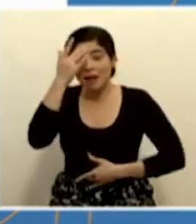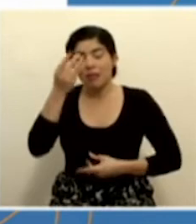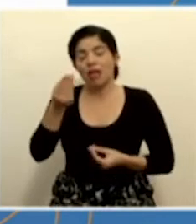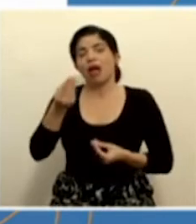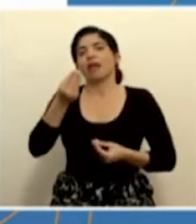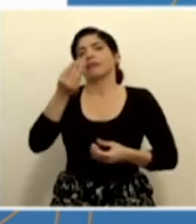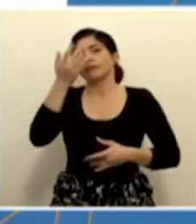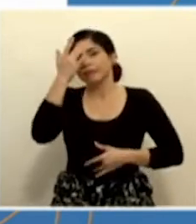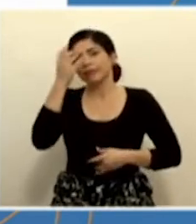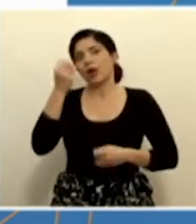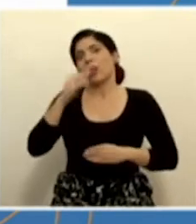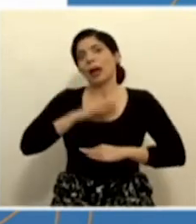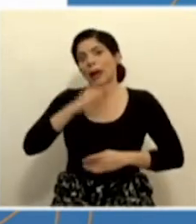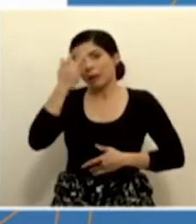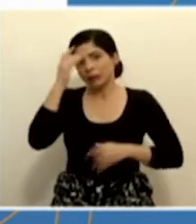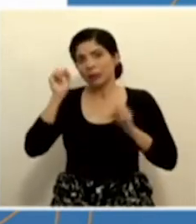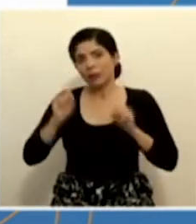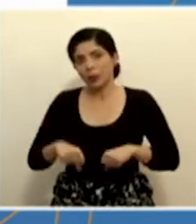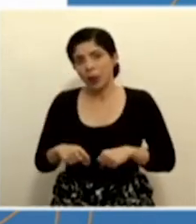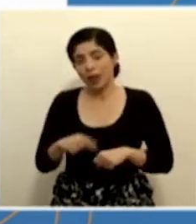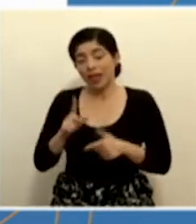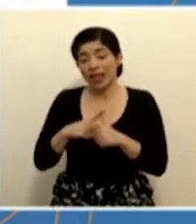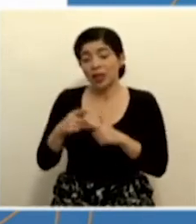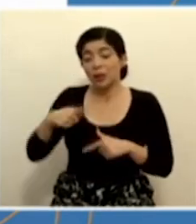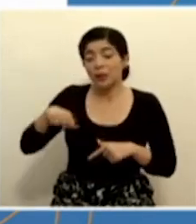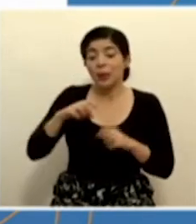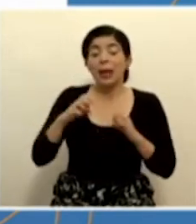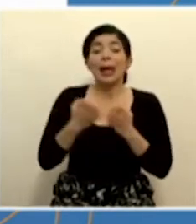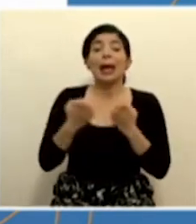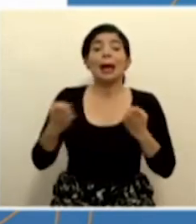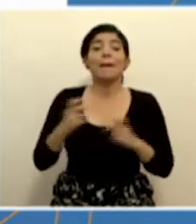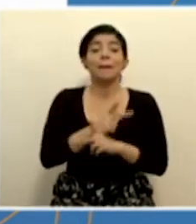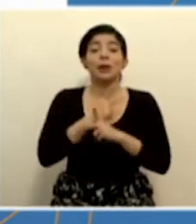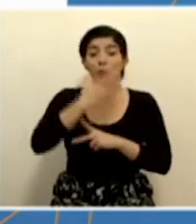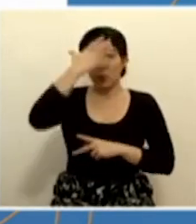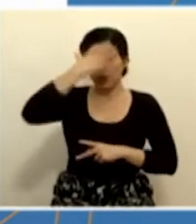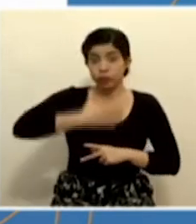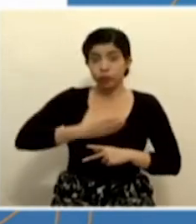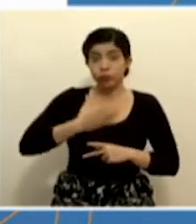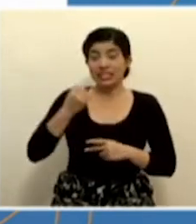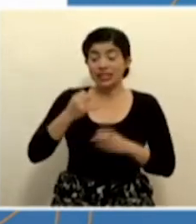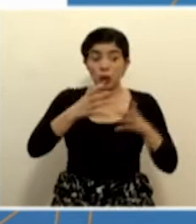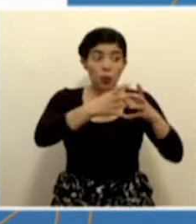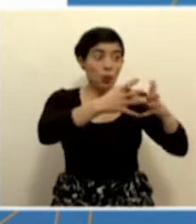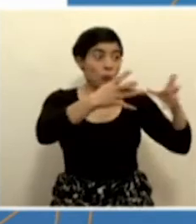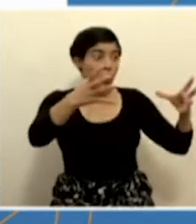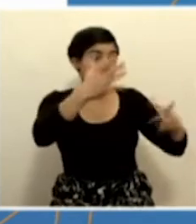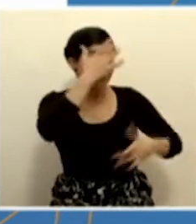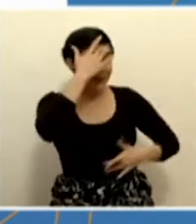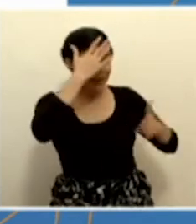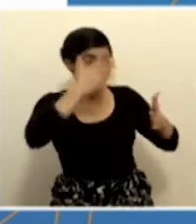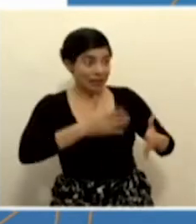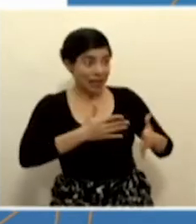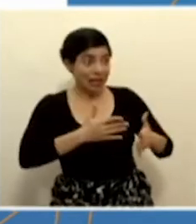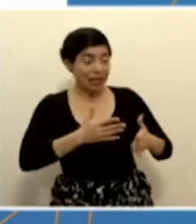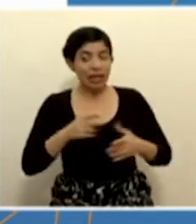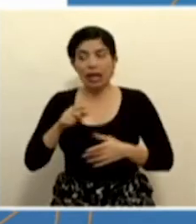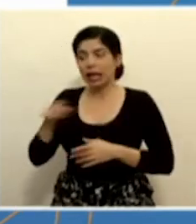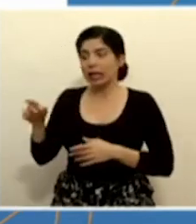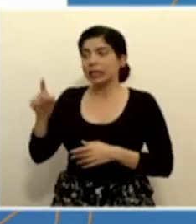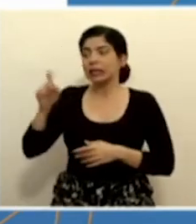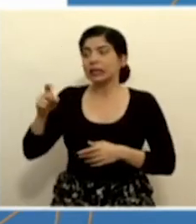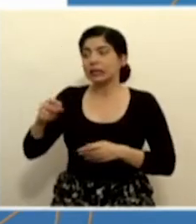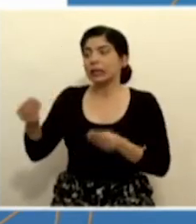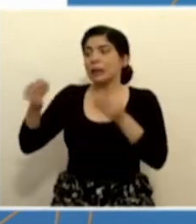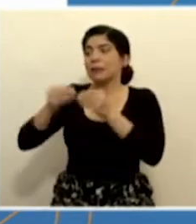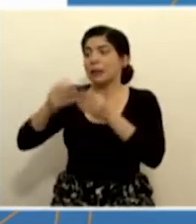además de eso lo que es equipo de protección personal verdad mayor cantidad de pacientes mayor recurso se va a necesitar